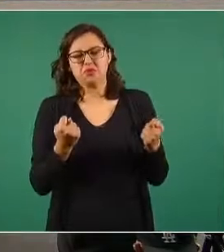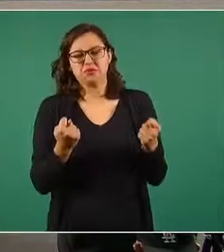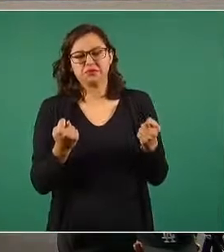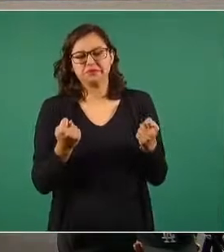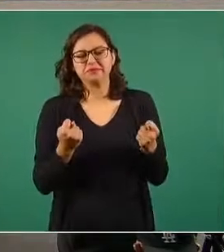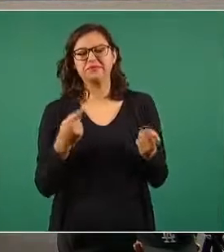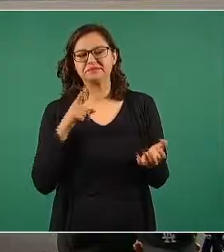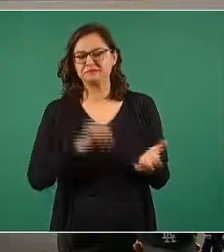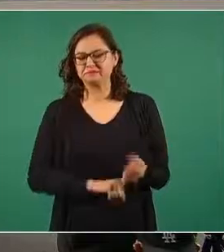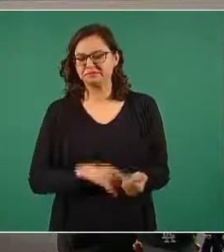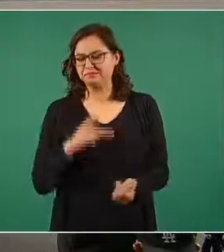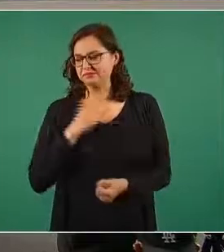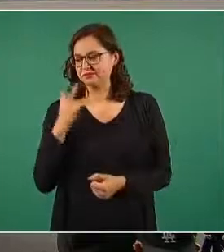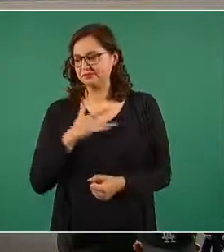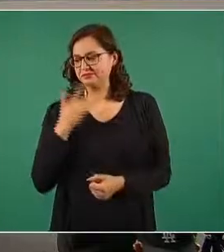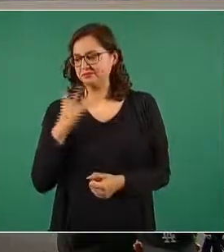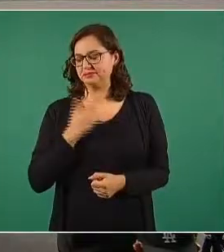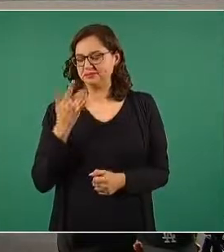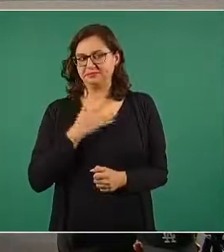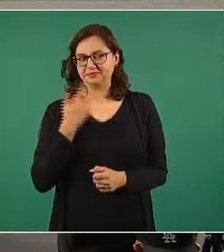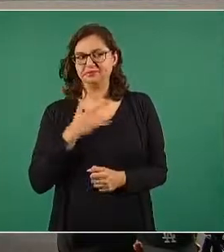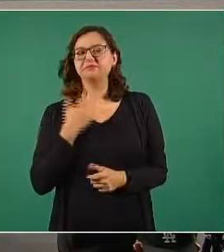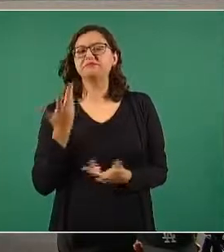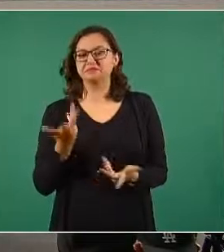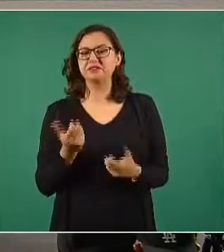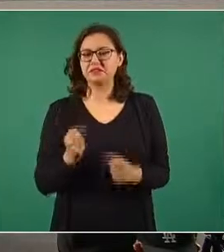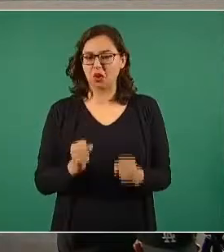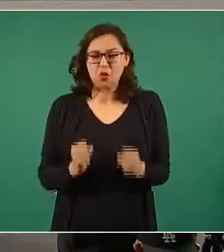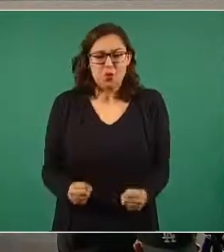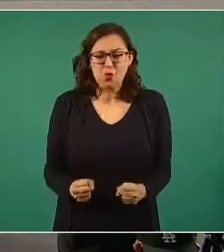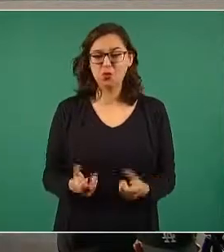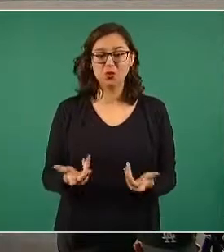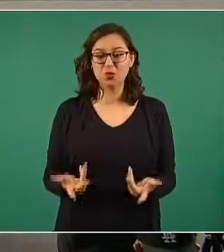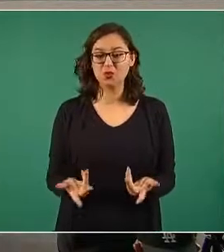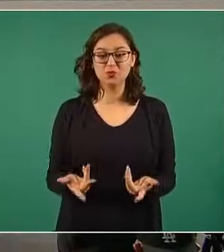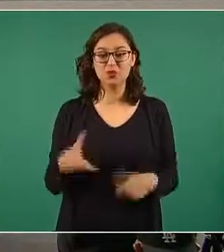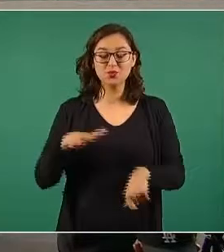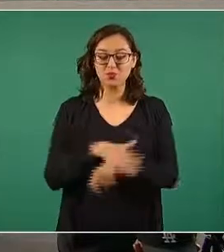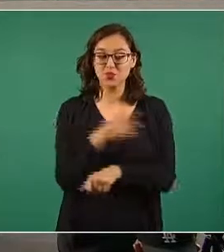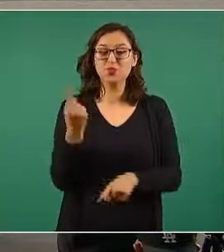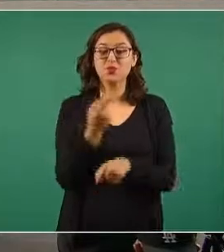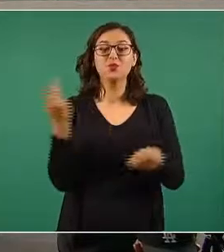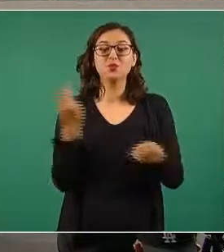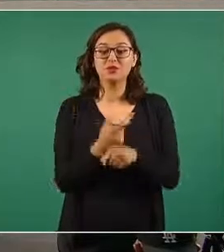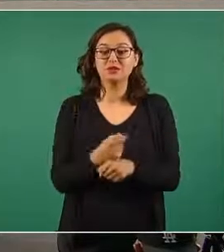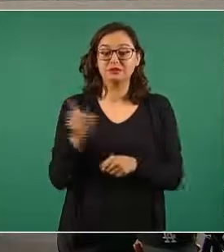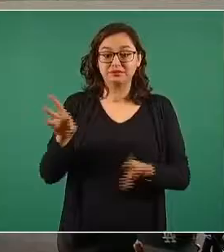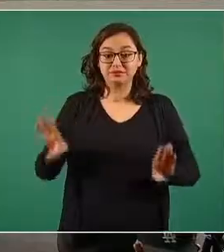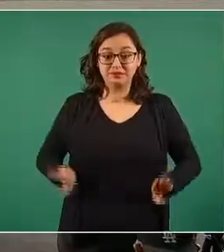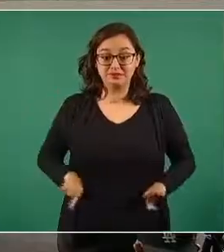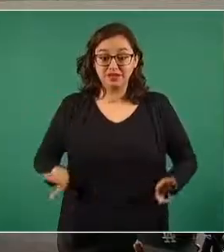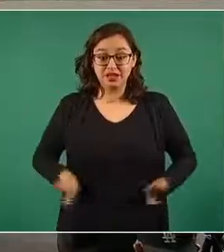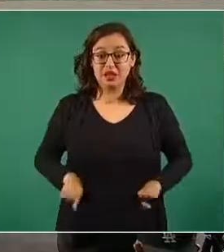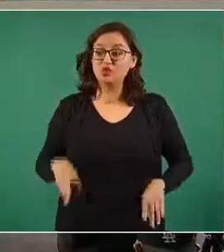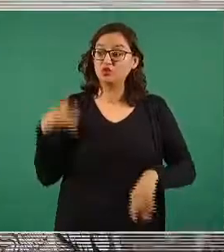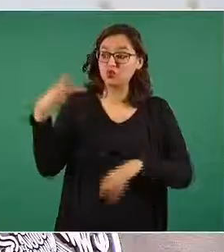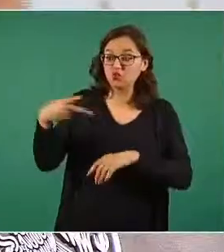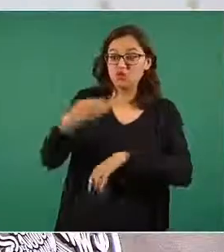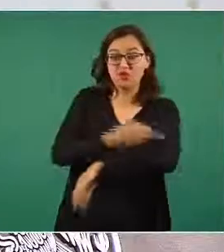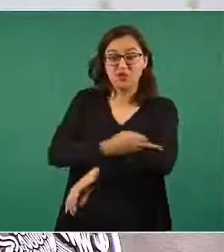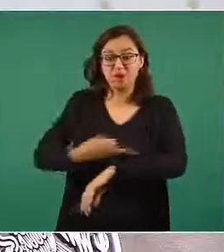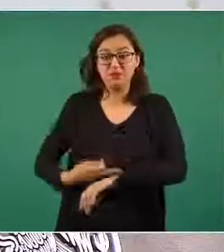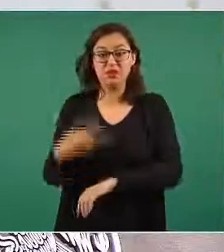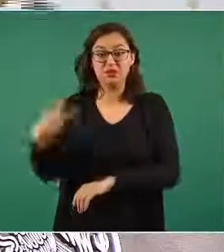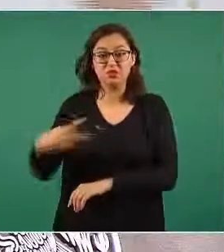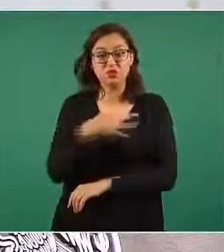le afecta, porque además ellos con esas actitudes le causan daño a sus familiares, a